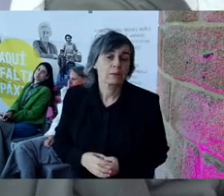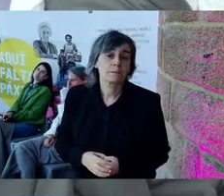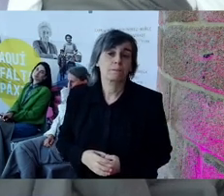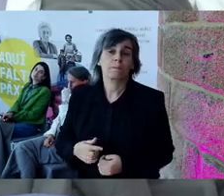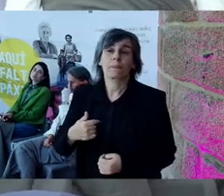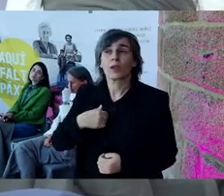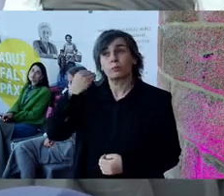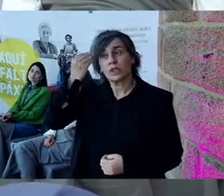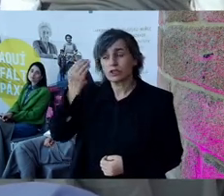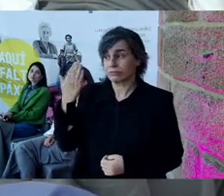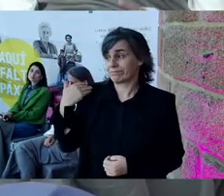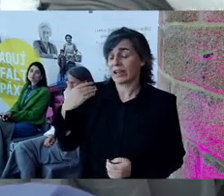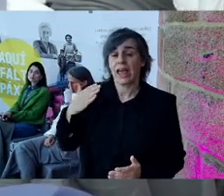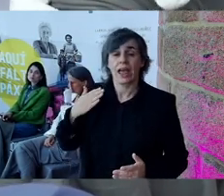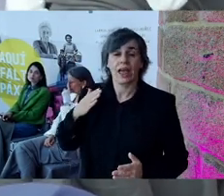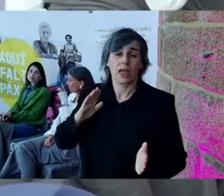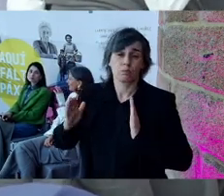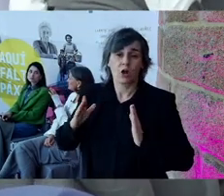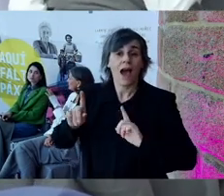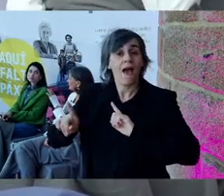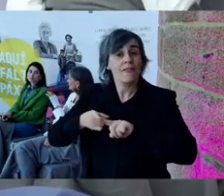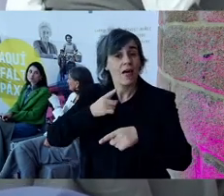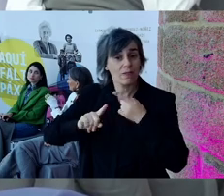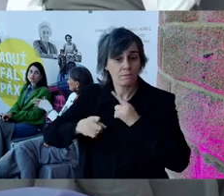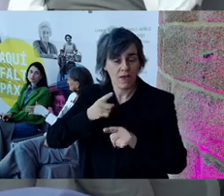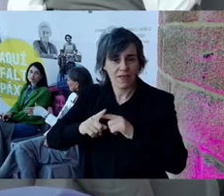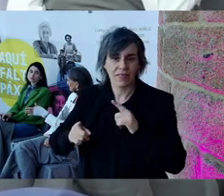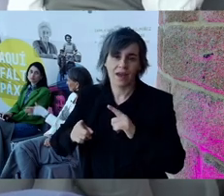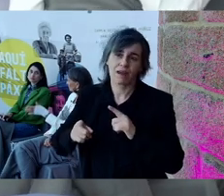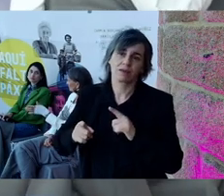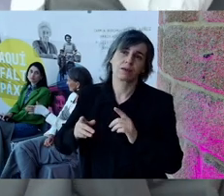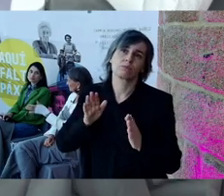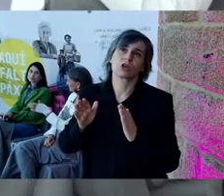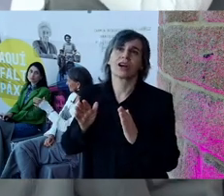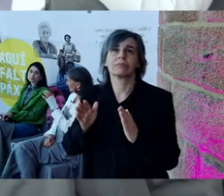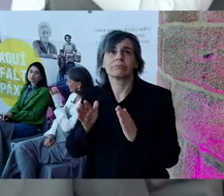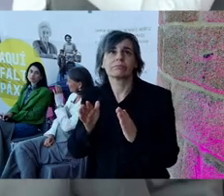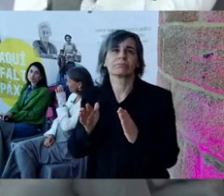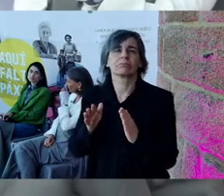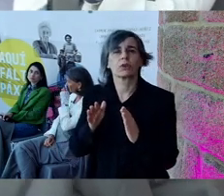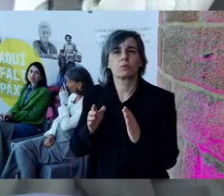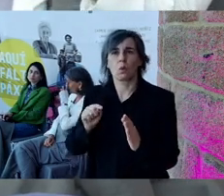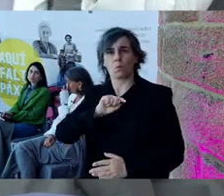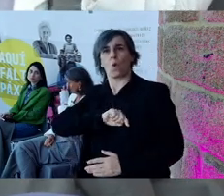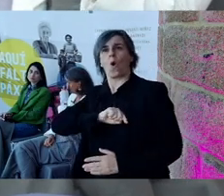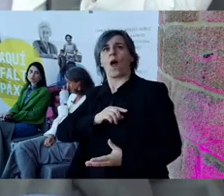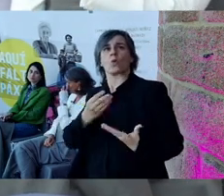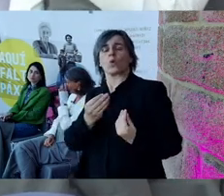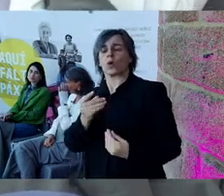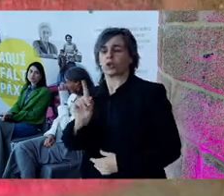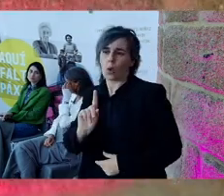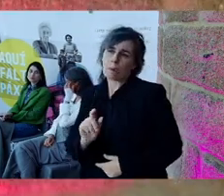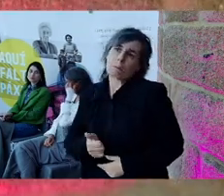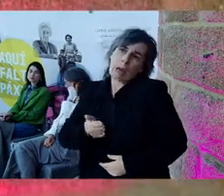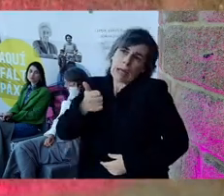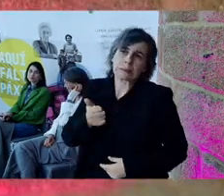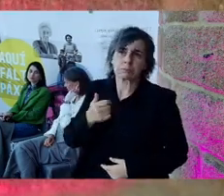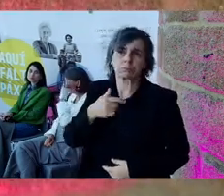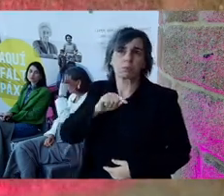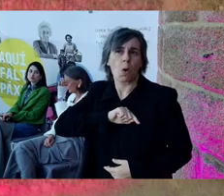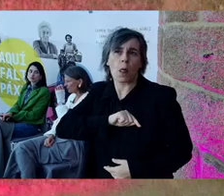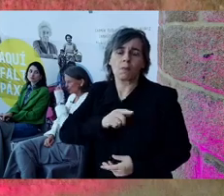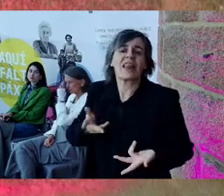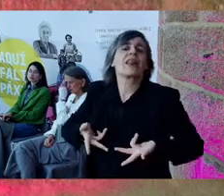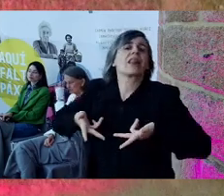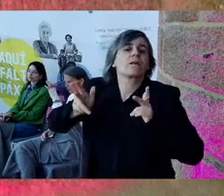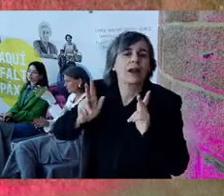ver, la Edad Media es una época menos moralista de lo que vino después, ¿eh? O sea, en la Edad Media había más